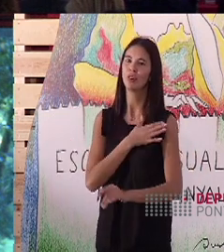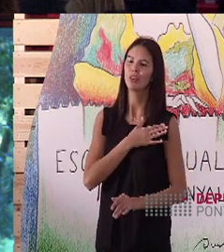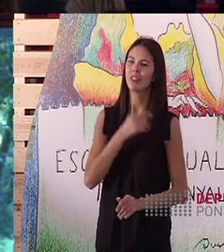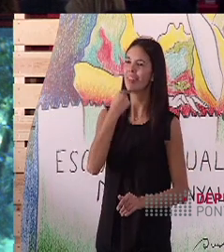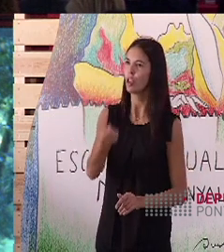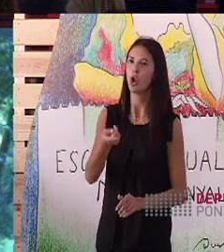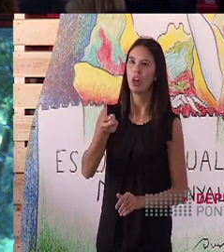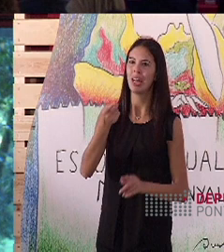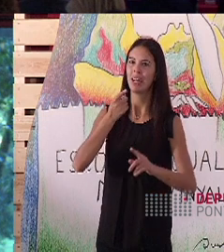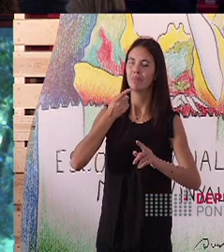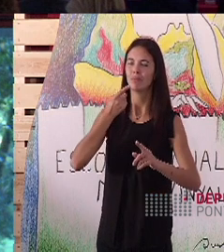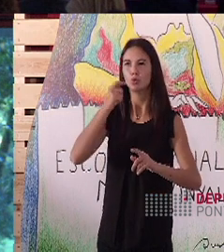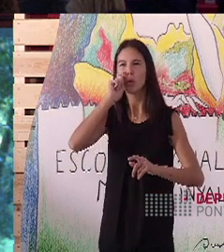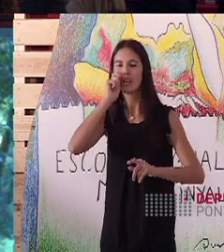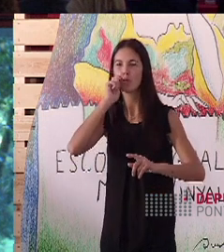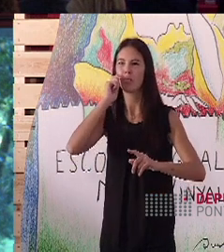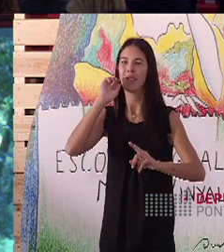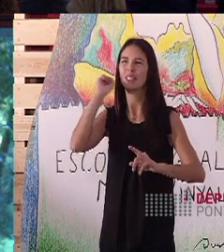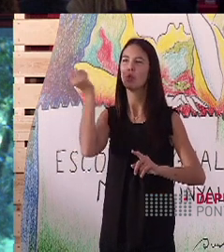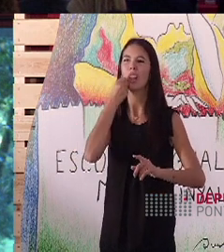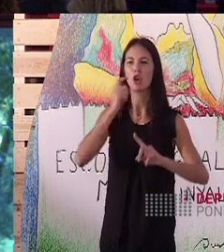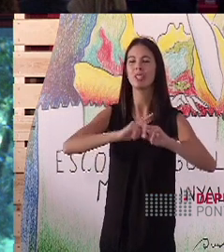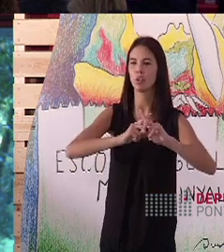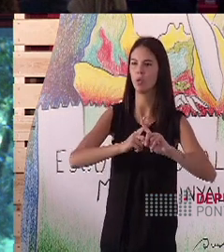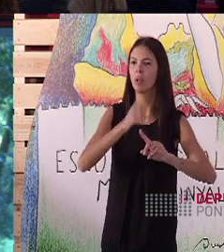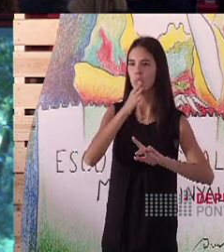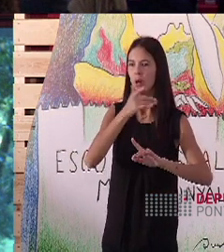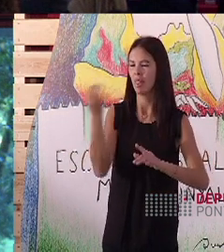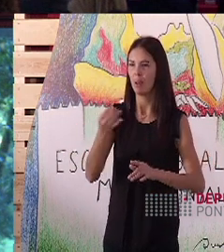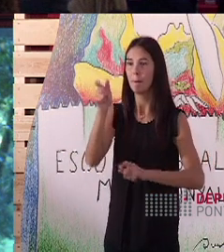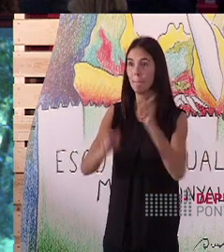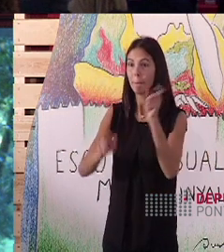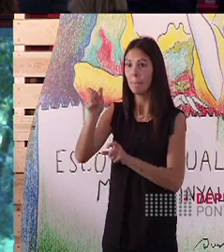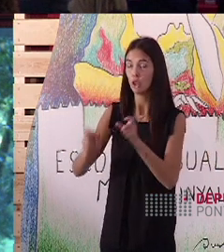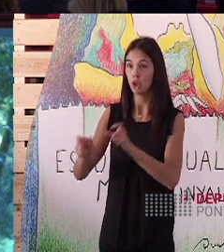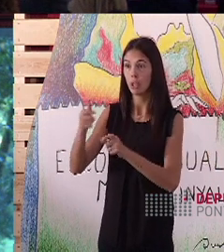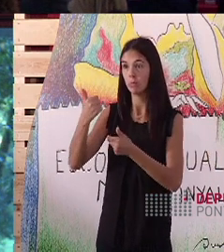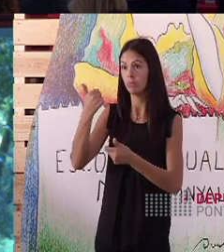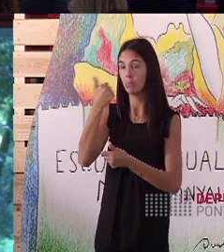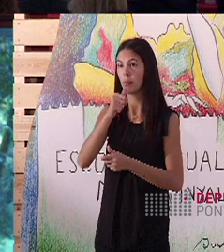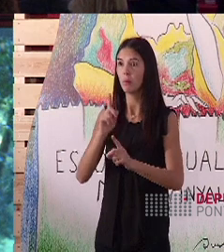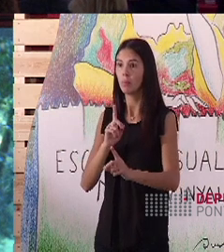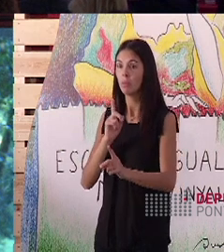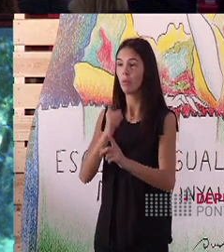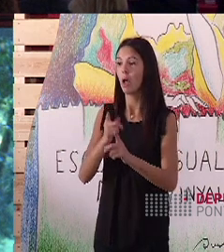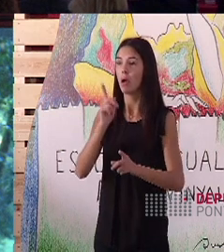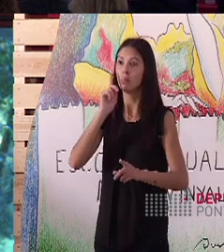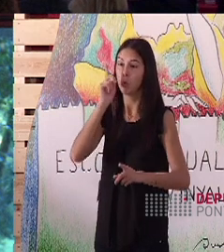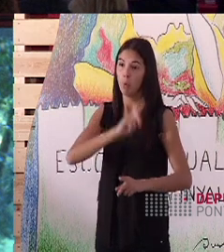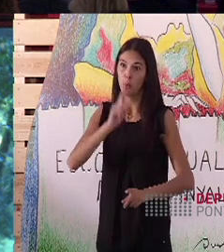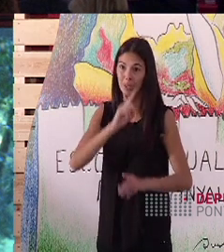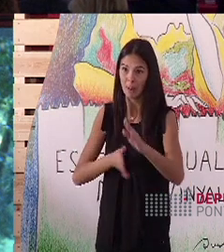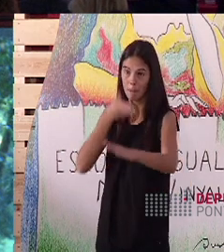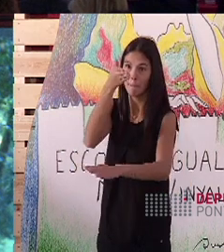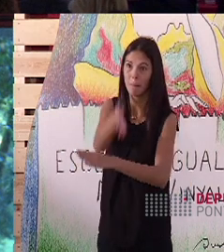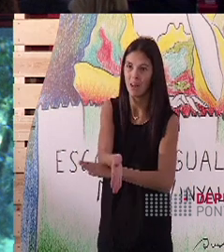turismo de la explotación sexual. Porque es necesario que los puteros se encuentren con que les devolvemos la imagen de